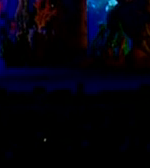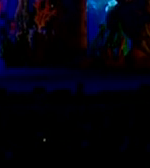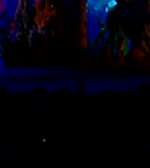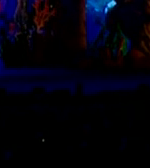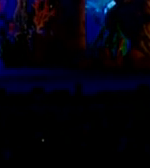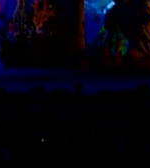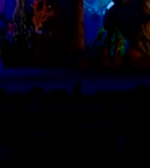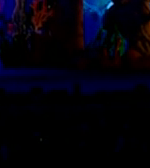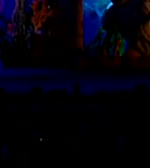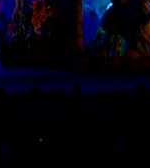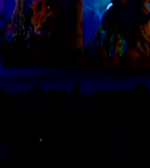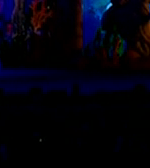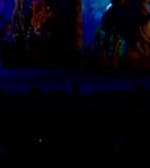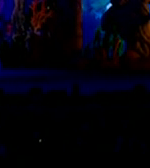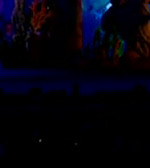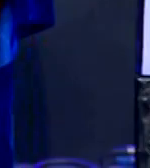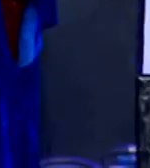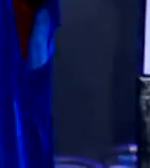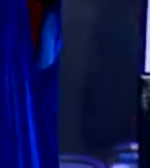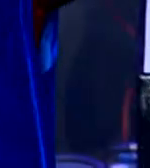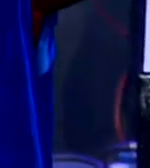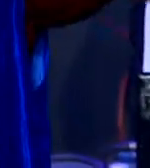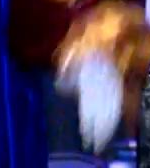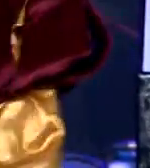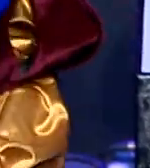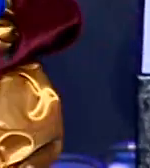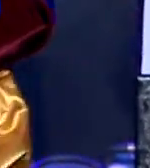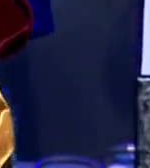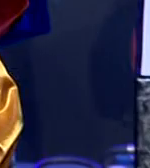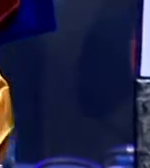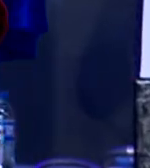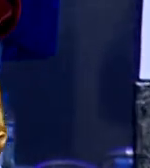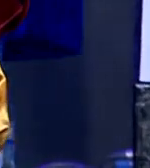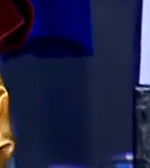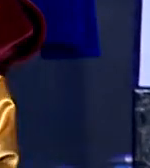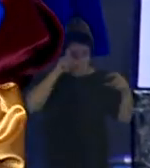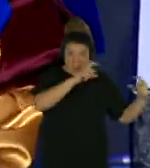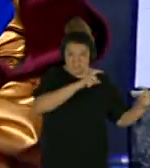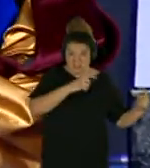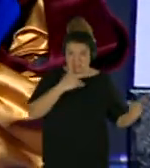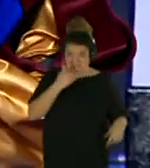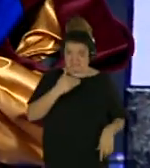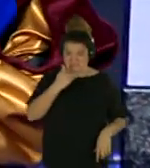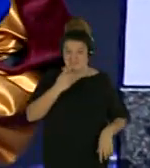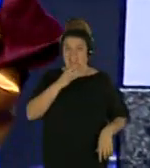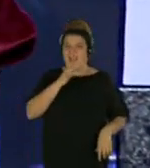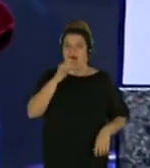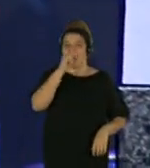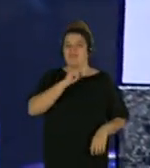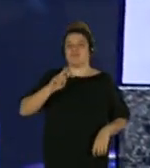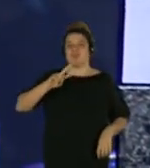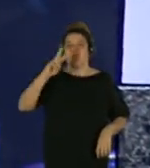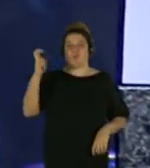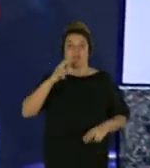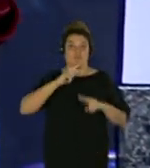¿Alguien tiene unas gafas de sol para dárselas aquí a esta gente? Bueno, vamos con otro tema que se llama Las cosas